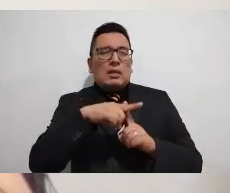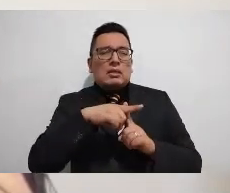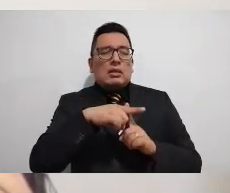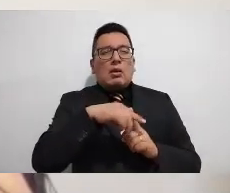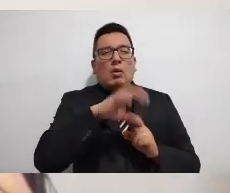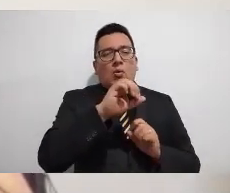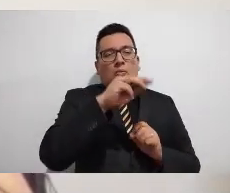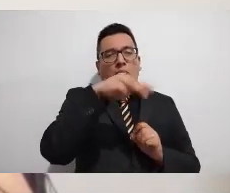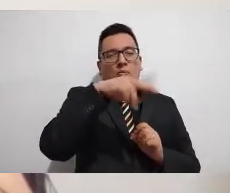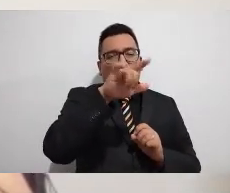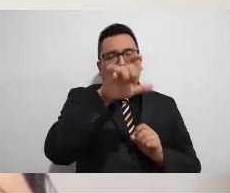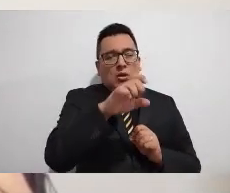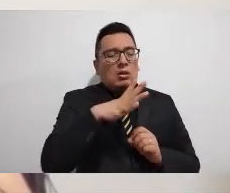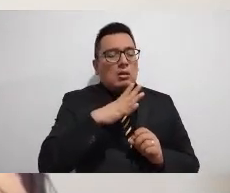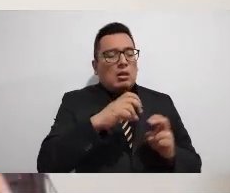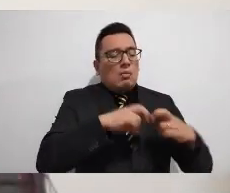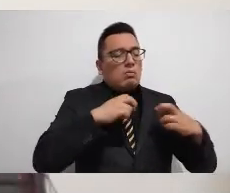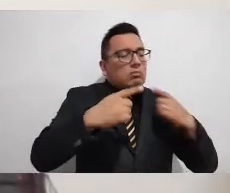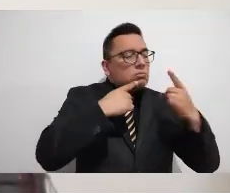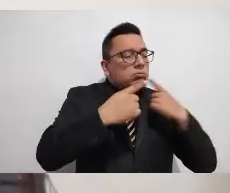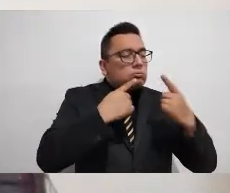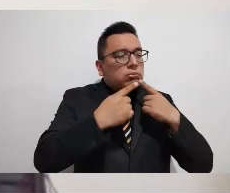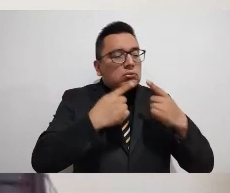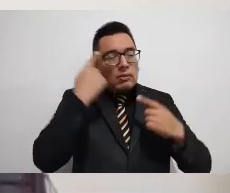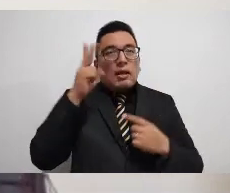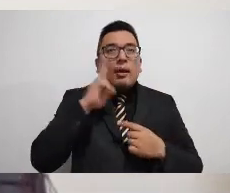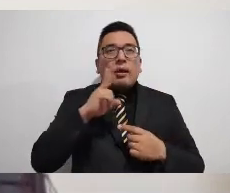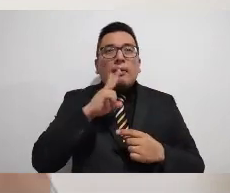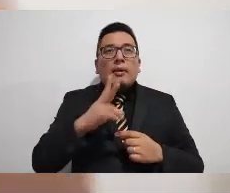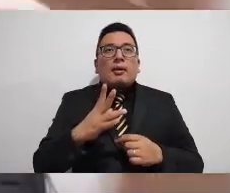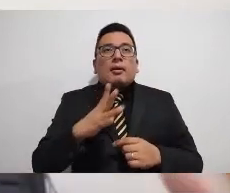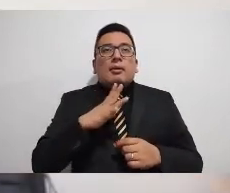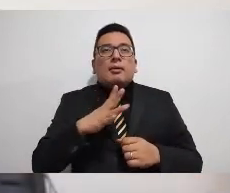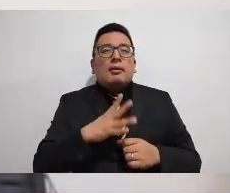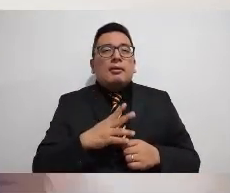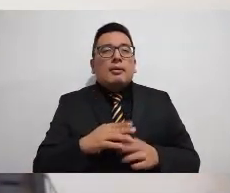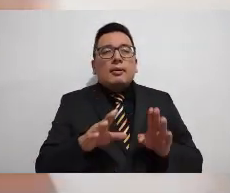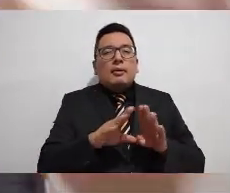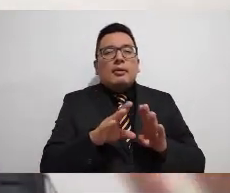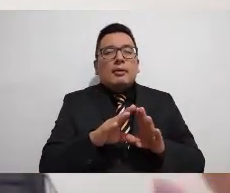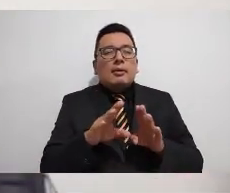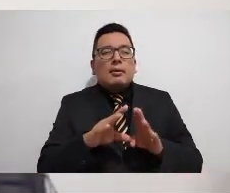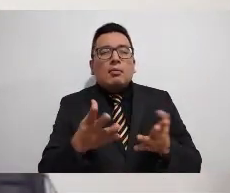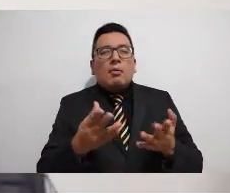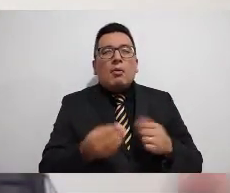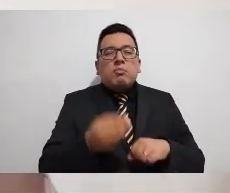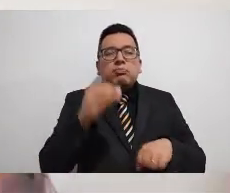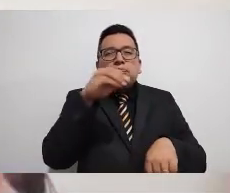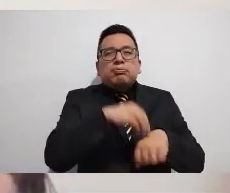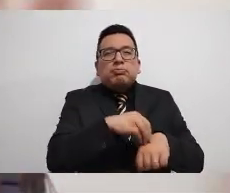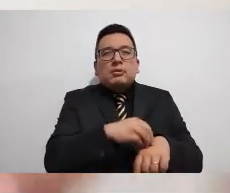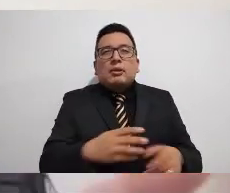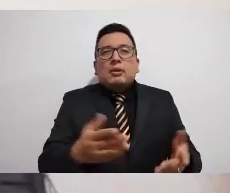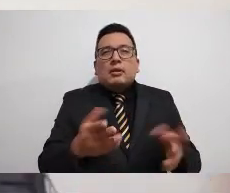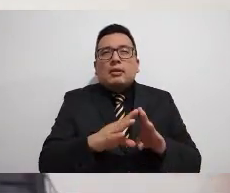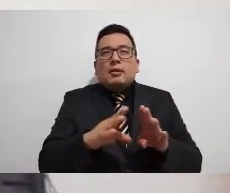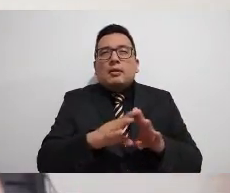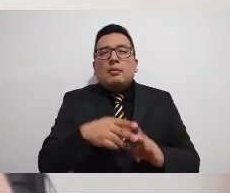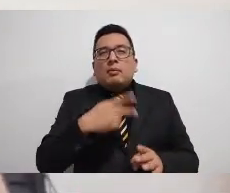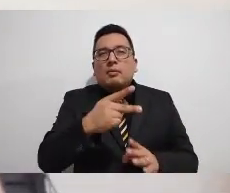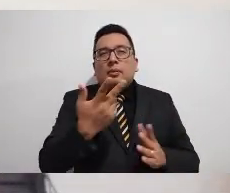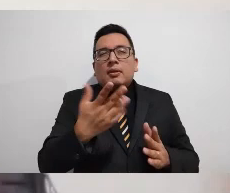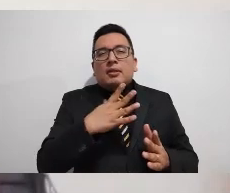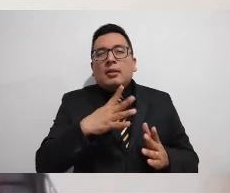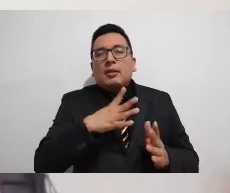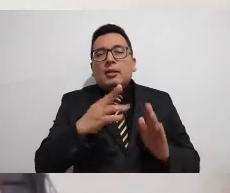MUSHE, para establecer estos criterios de cómo incorporar y tener un